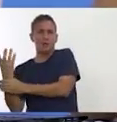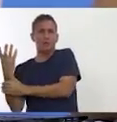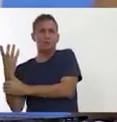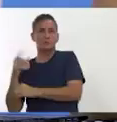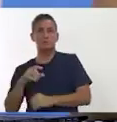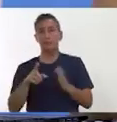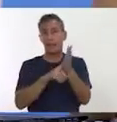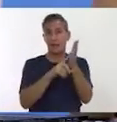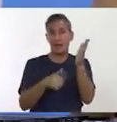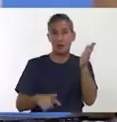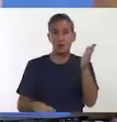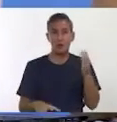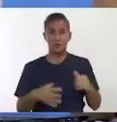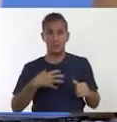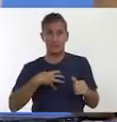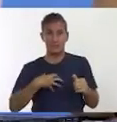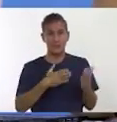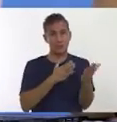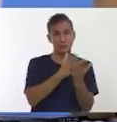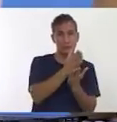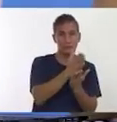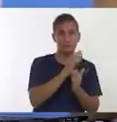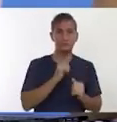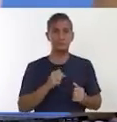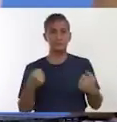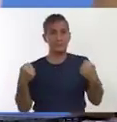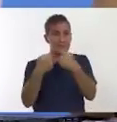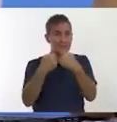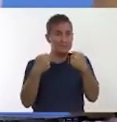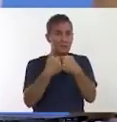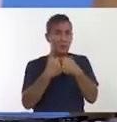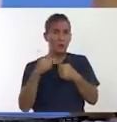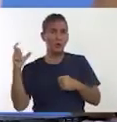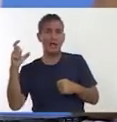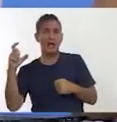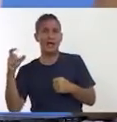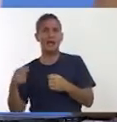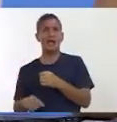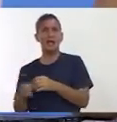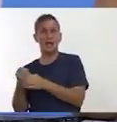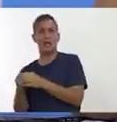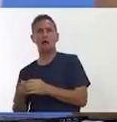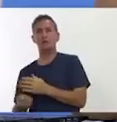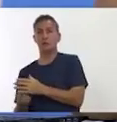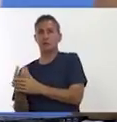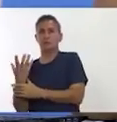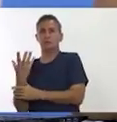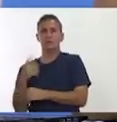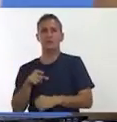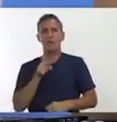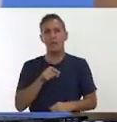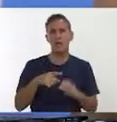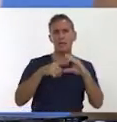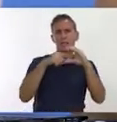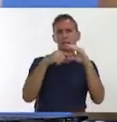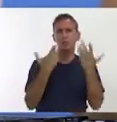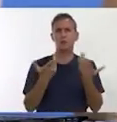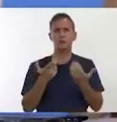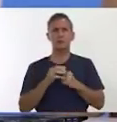lo origina. La corriente tiene un sentido tal que sus efectos se oponen a la causa que lo